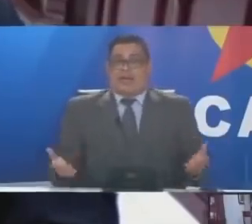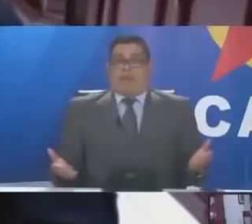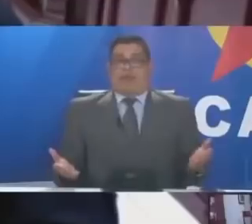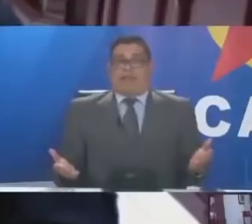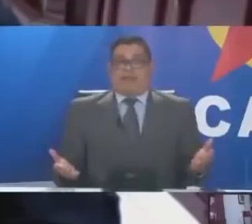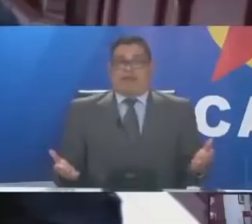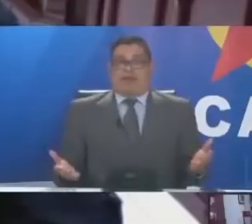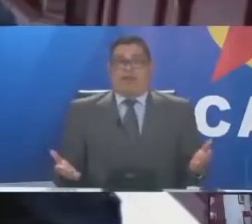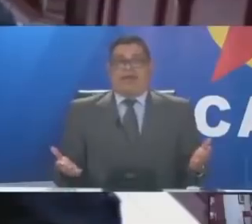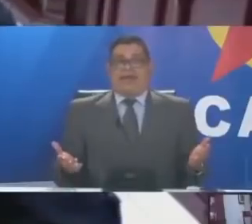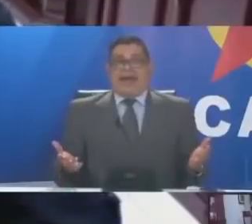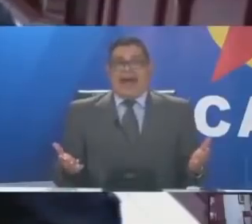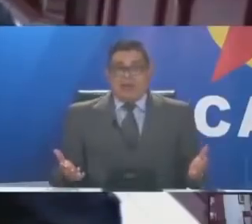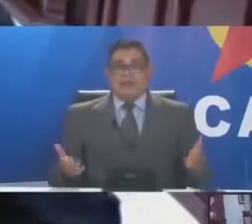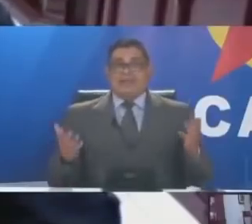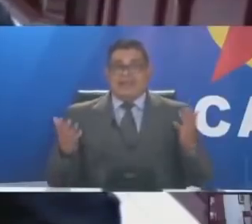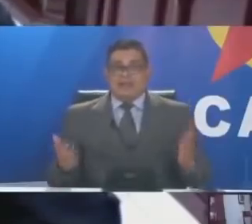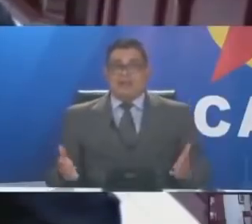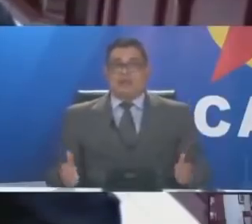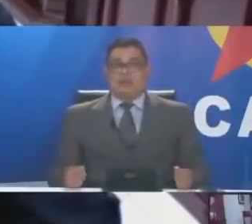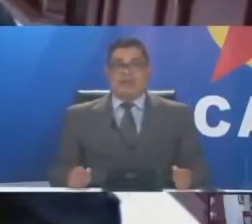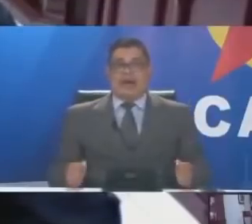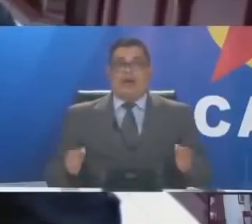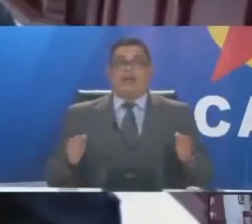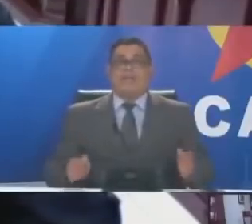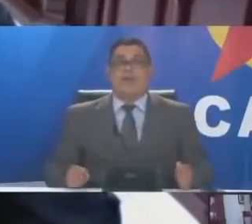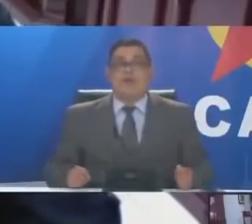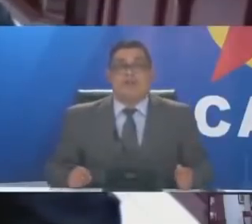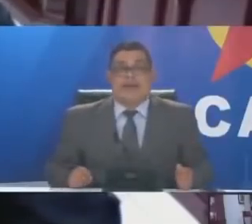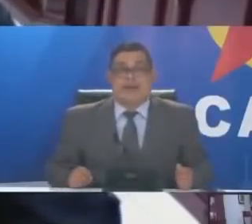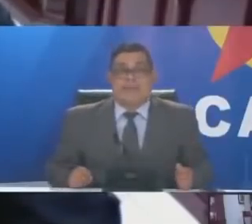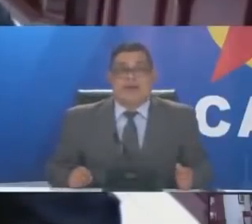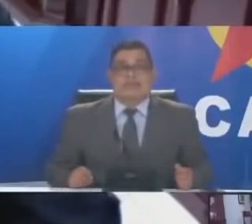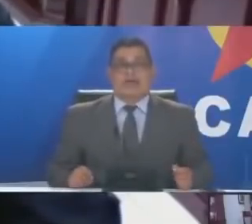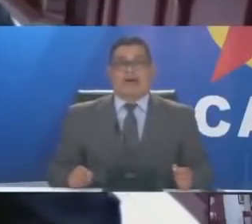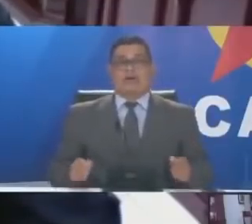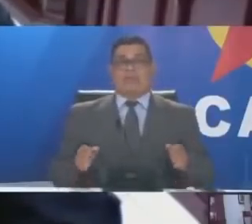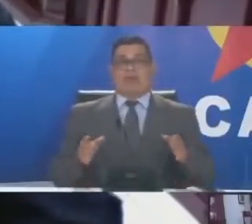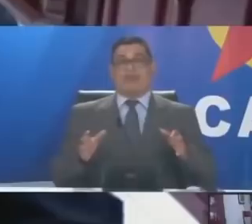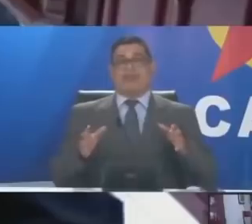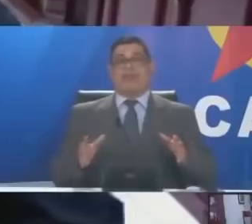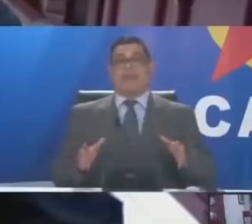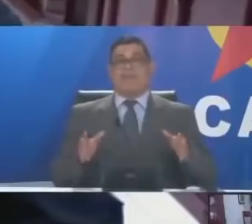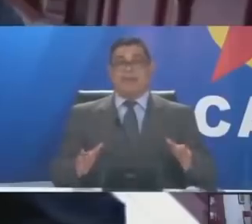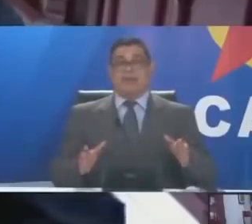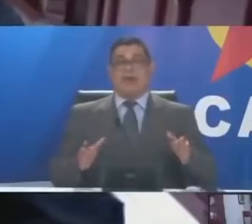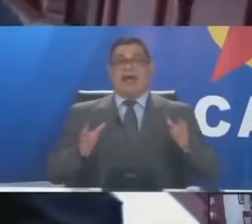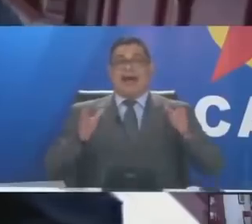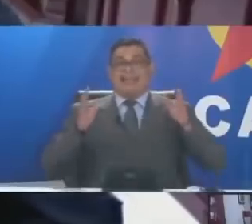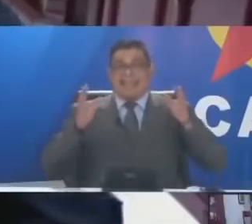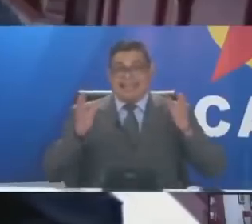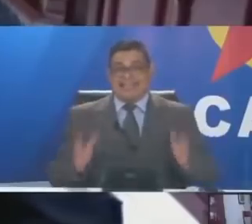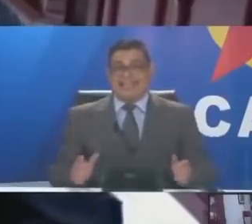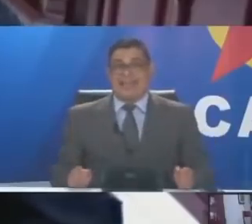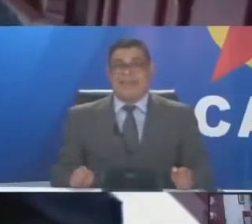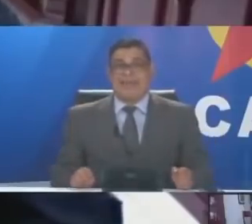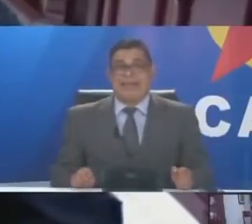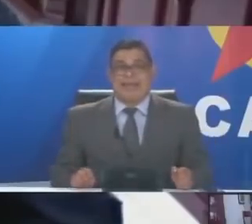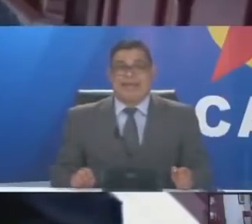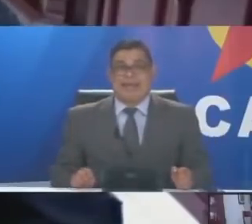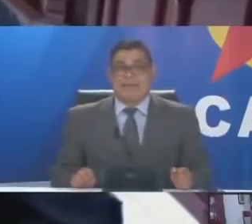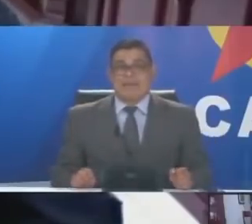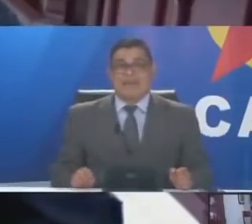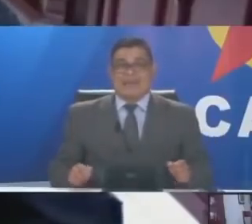yo le quiero preguntar al pastor a dónde están las soluciones a dónde puedo encontrar respuestas a dónde puedo llenar mi espíritu ante las necesidades